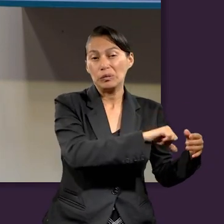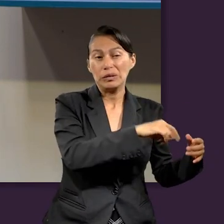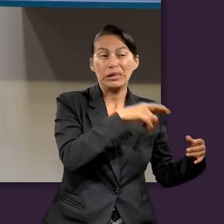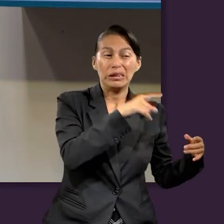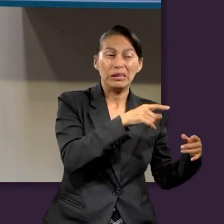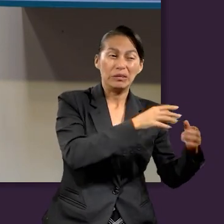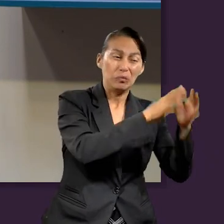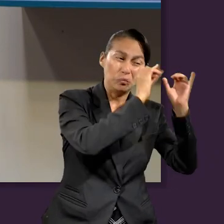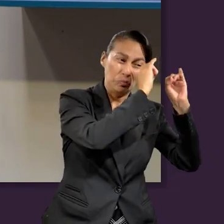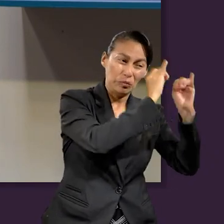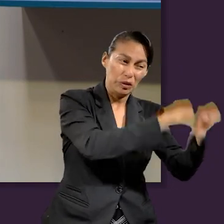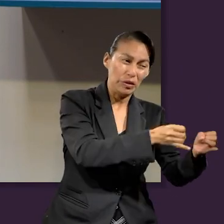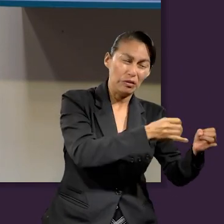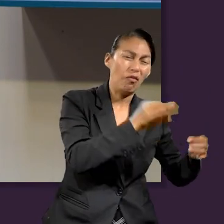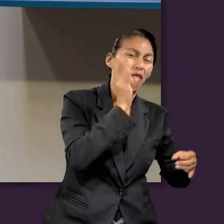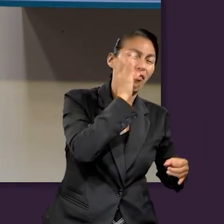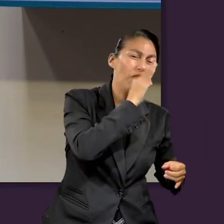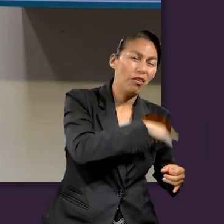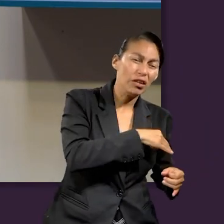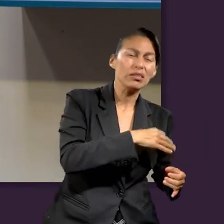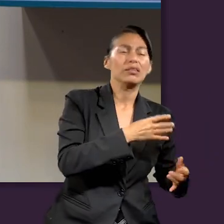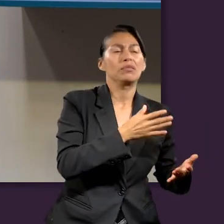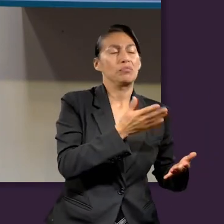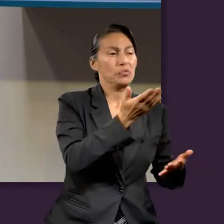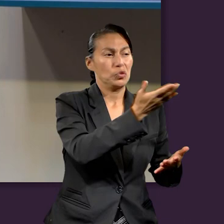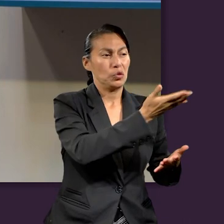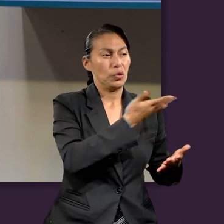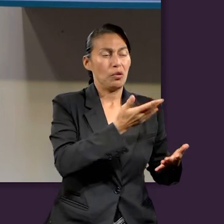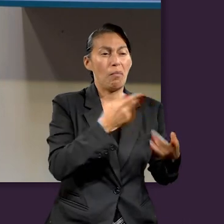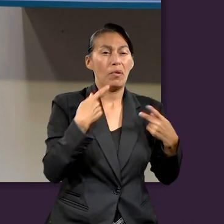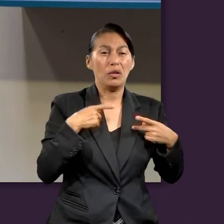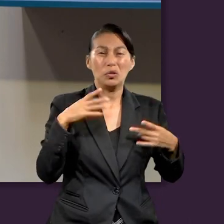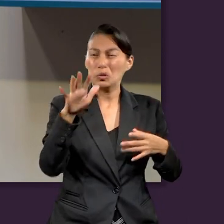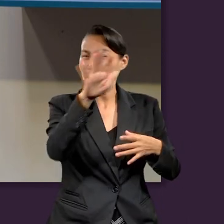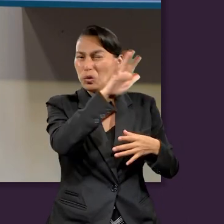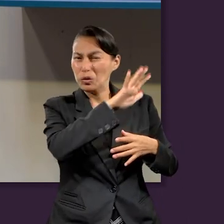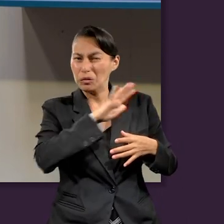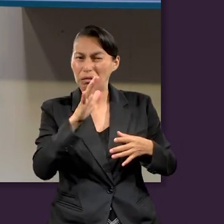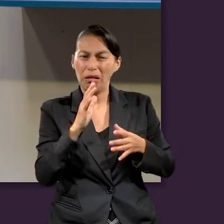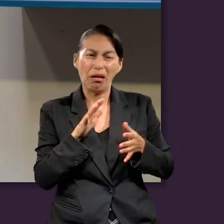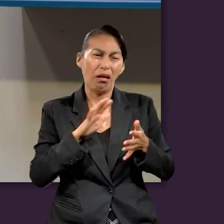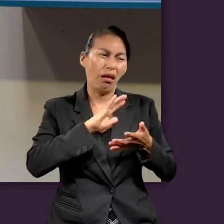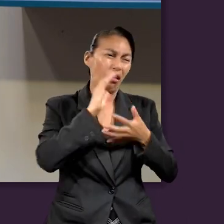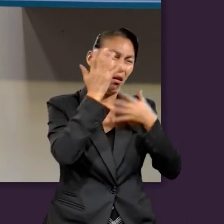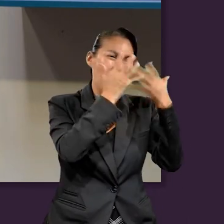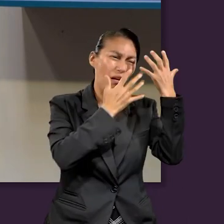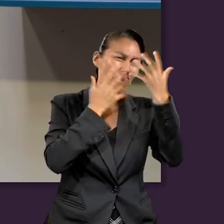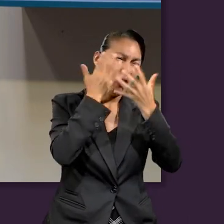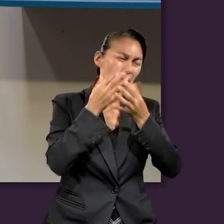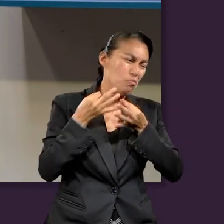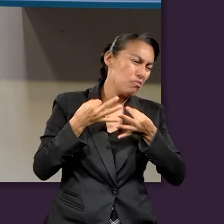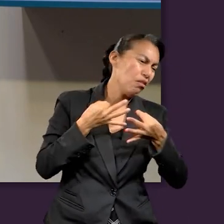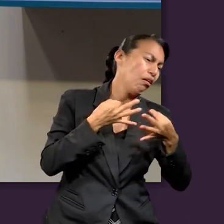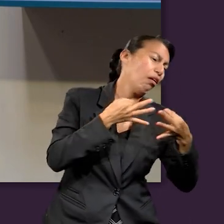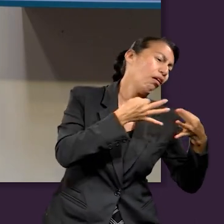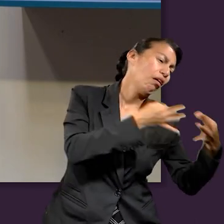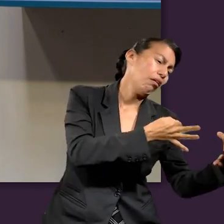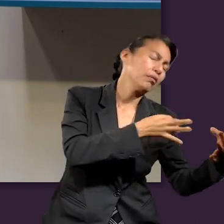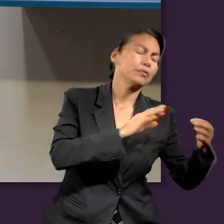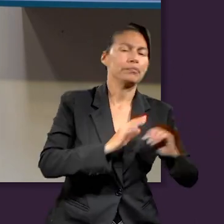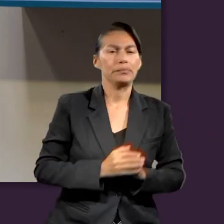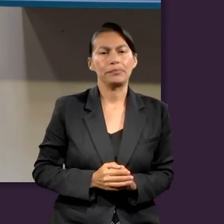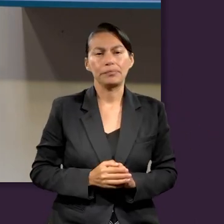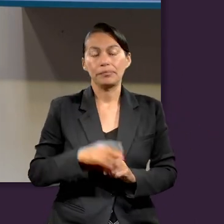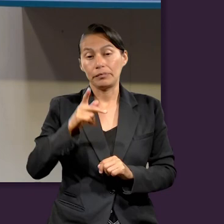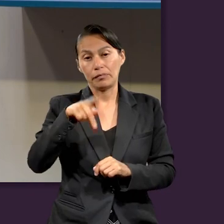interesantes acerca de la adoración falsa en la cual estamos involucrados todos nosotros en este tiempo.